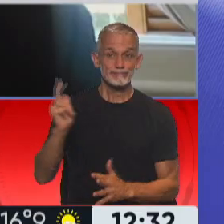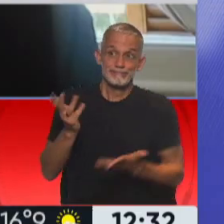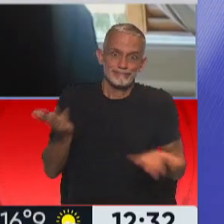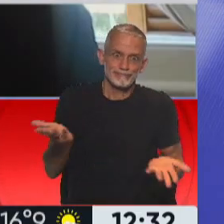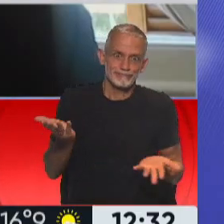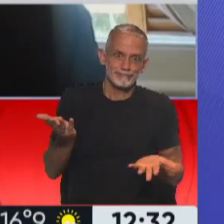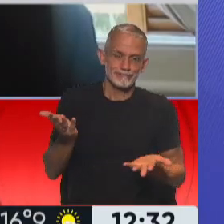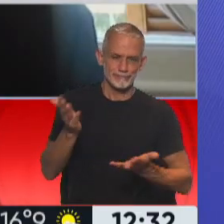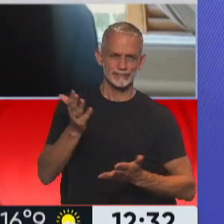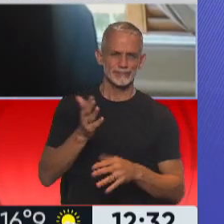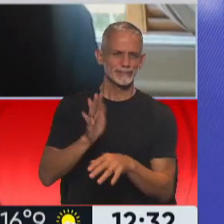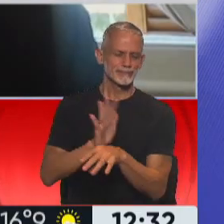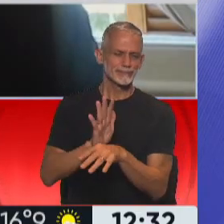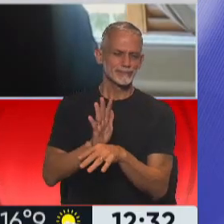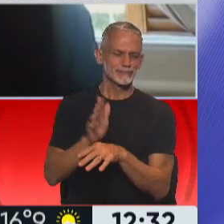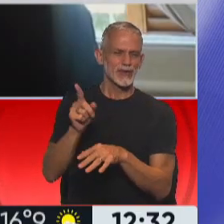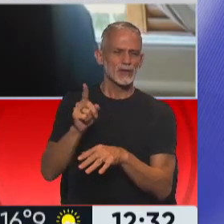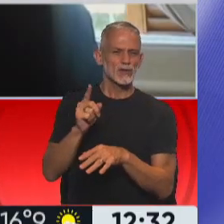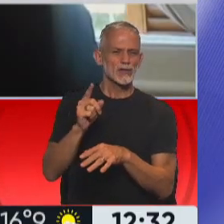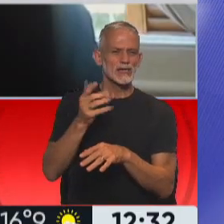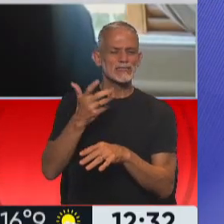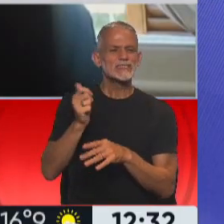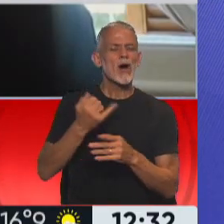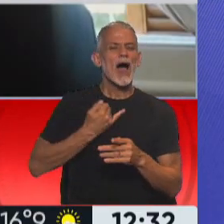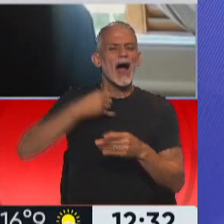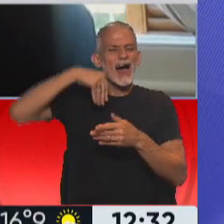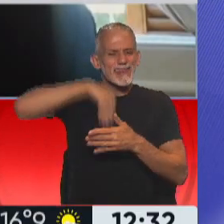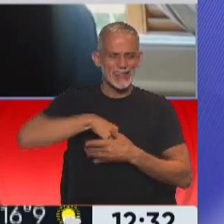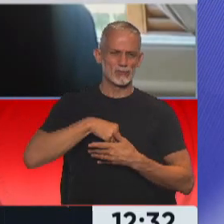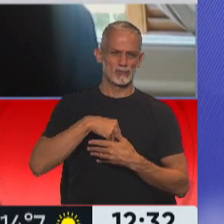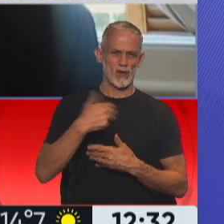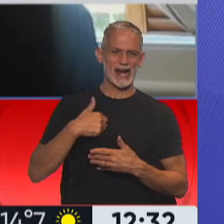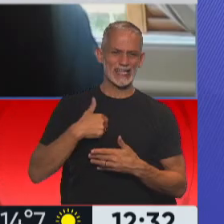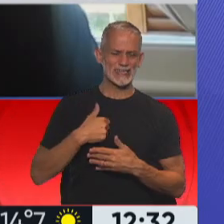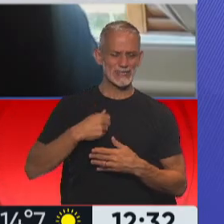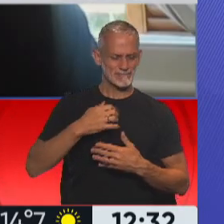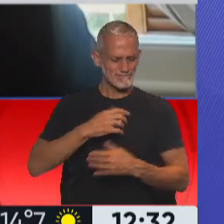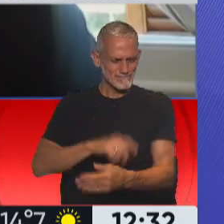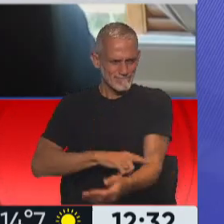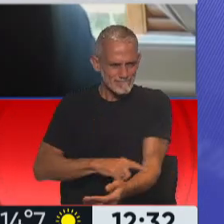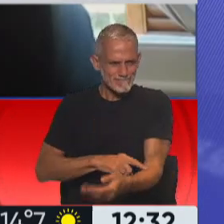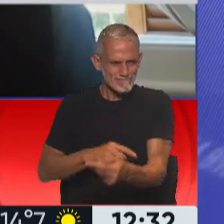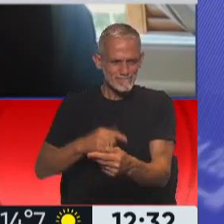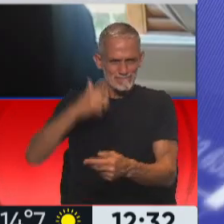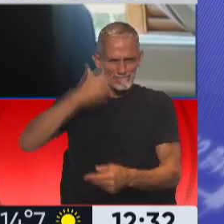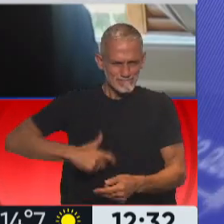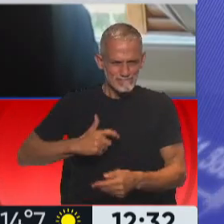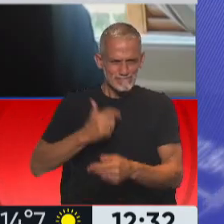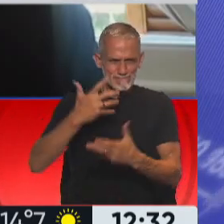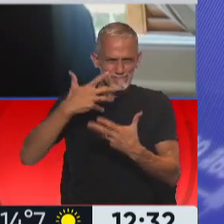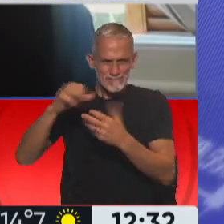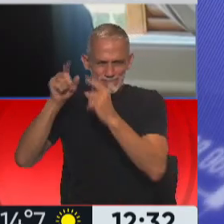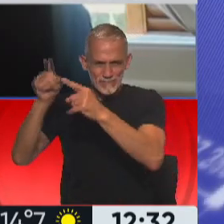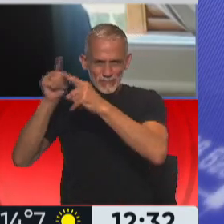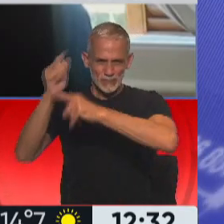todos, y nos llevó a todos, no solo en el corazón, llevó su argentinidad, llevó su ser porteño